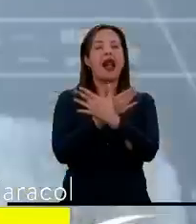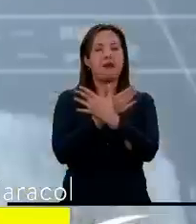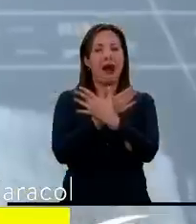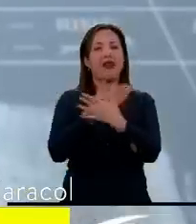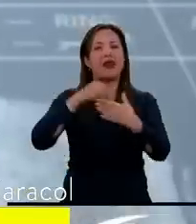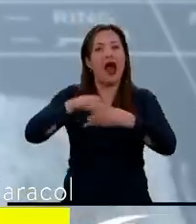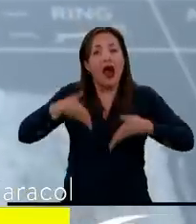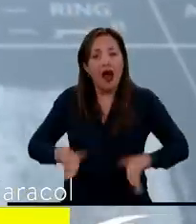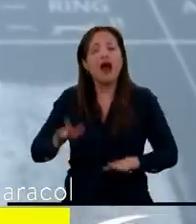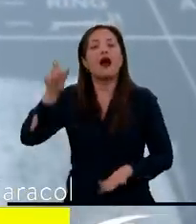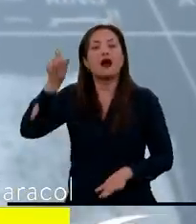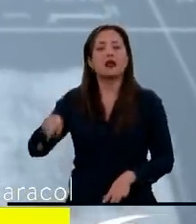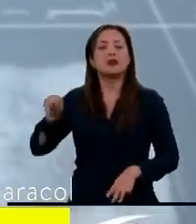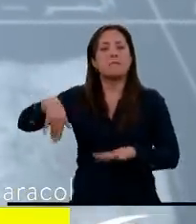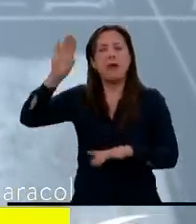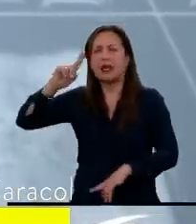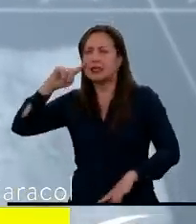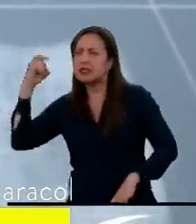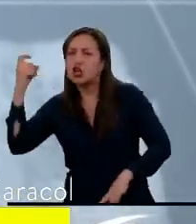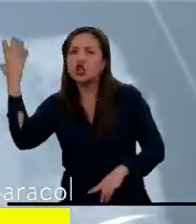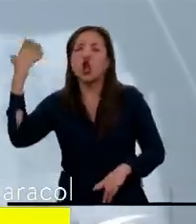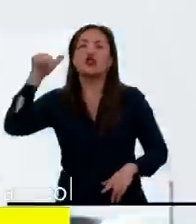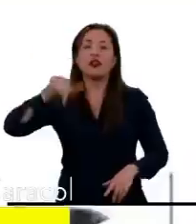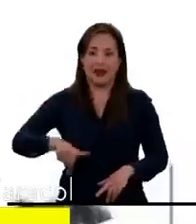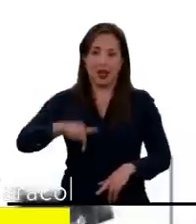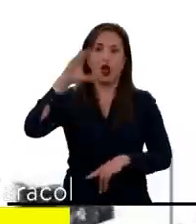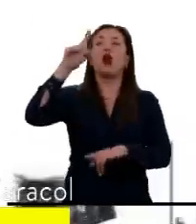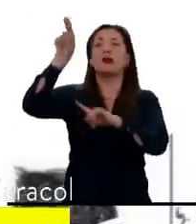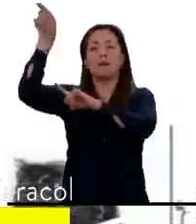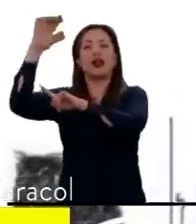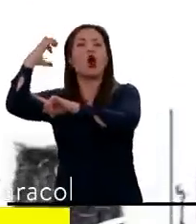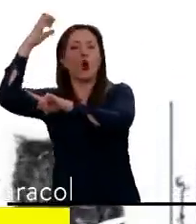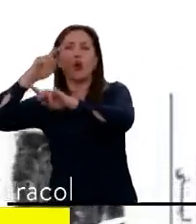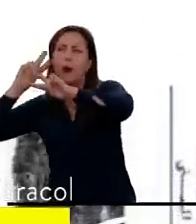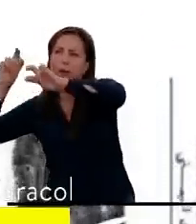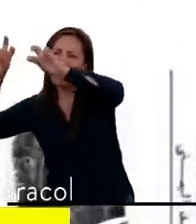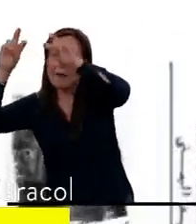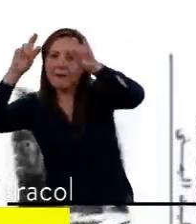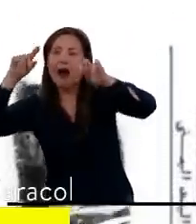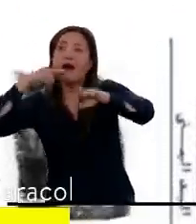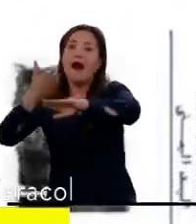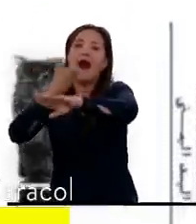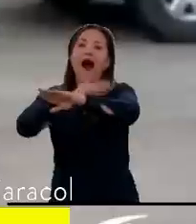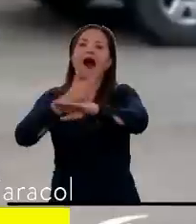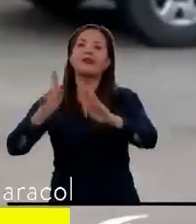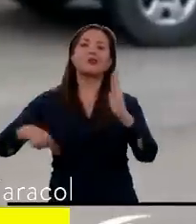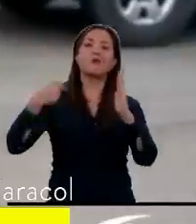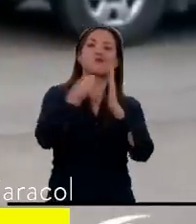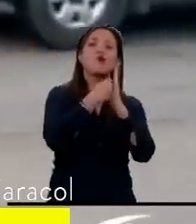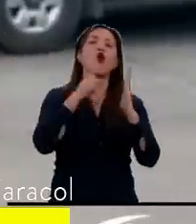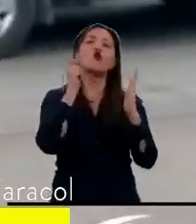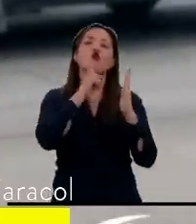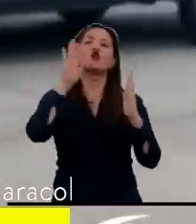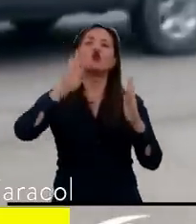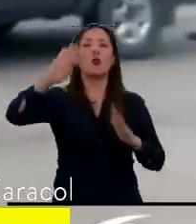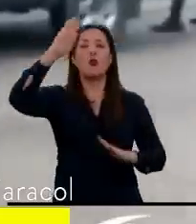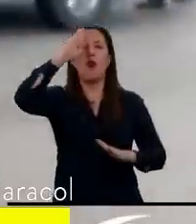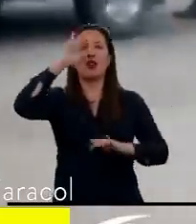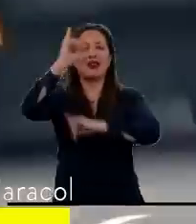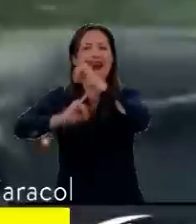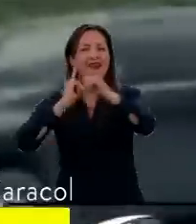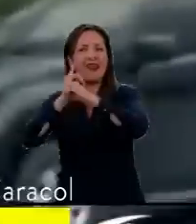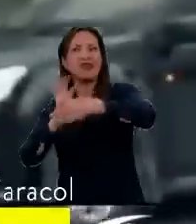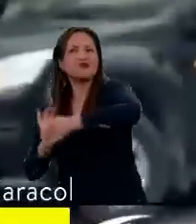buscados en este país y Europa esta persona era requerida mediante notificación Roja de Interpol en adelante un equipo especial